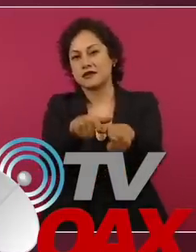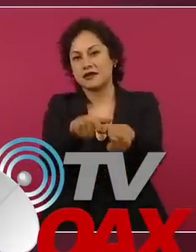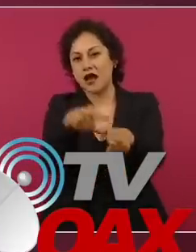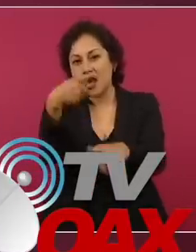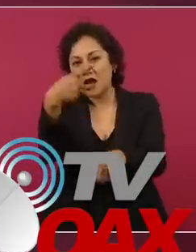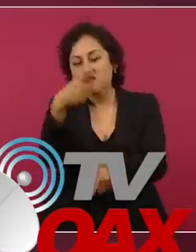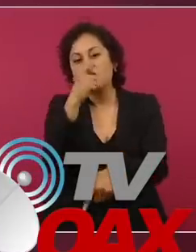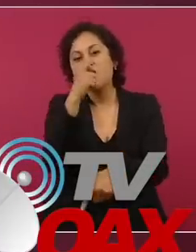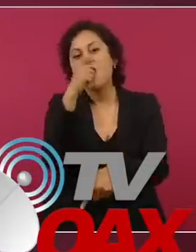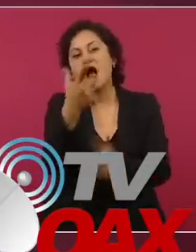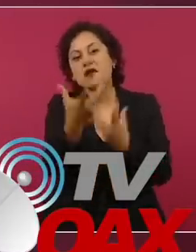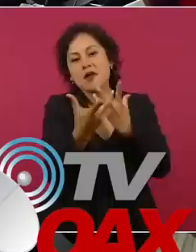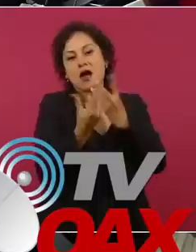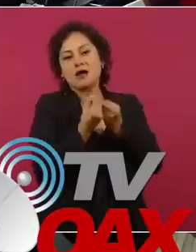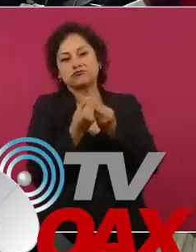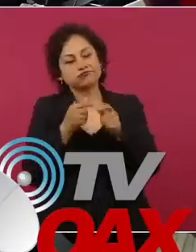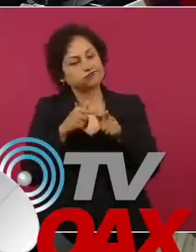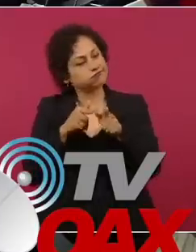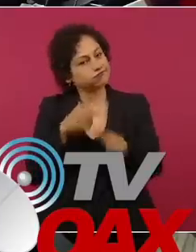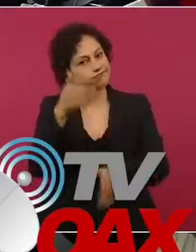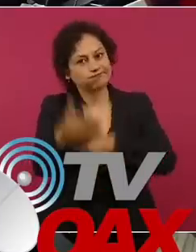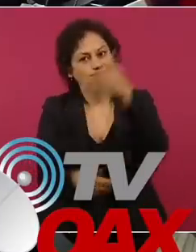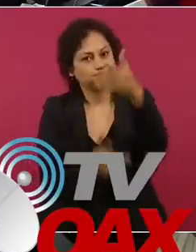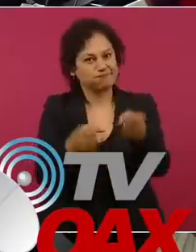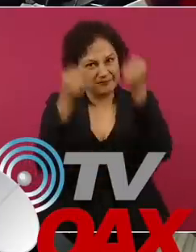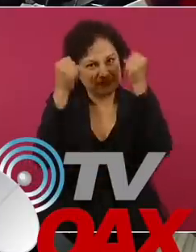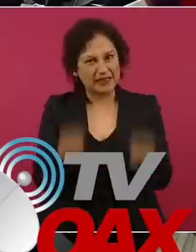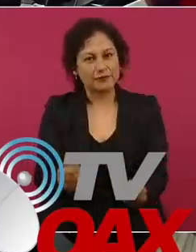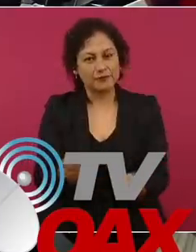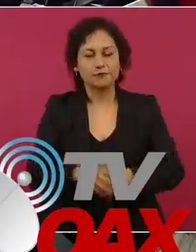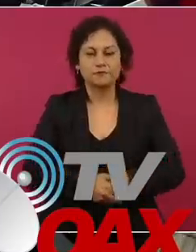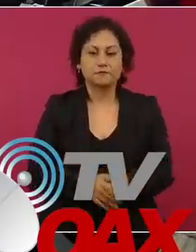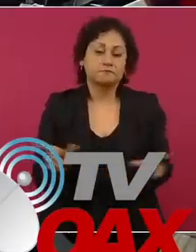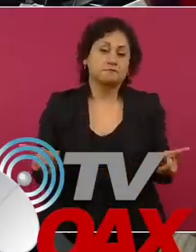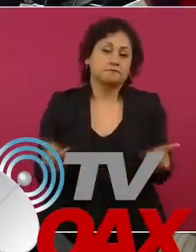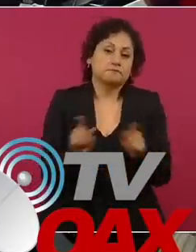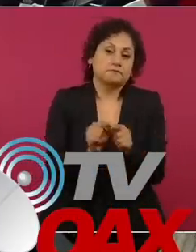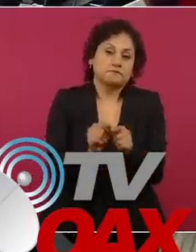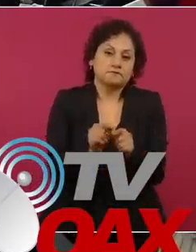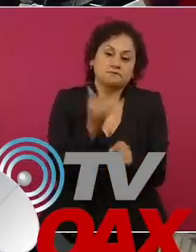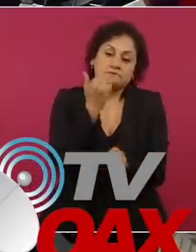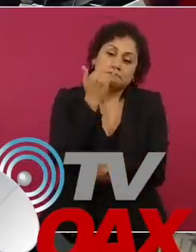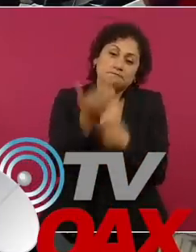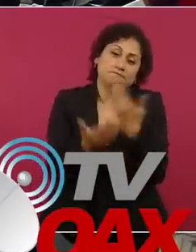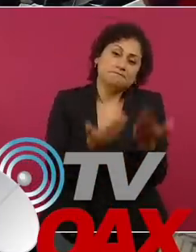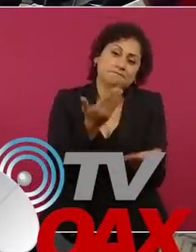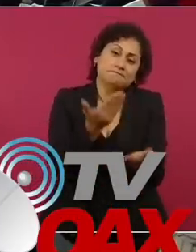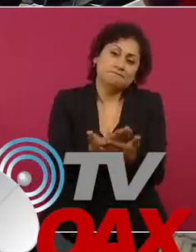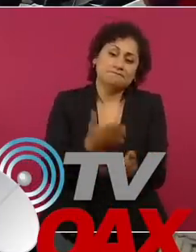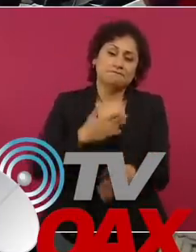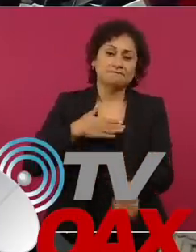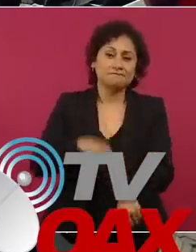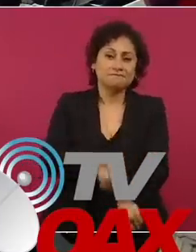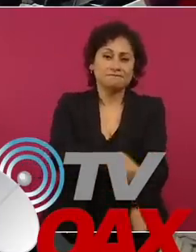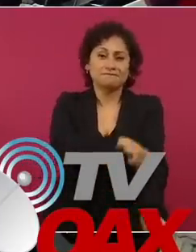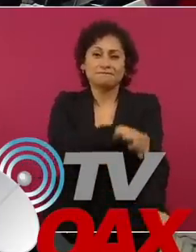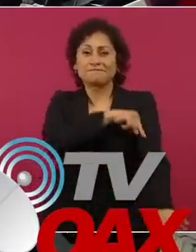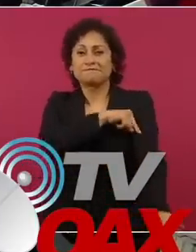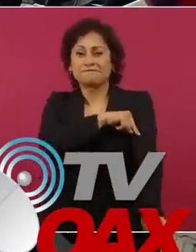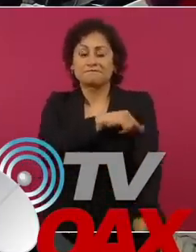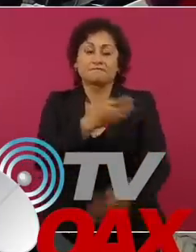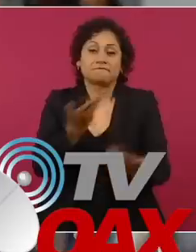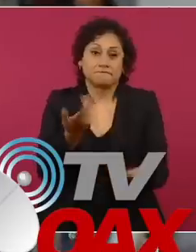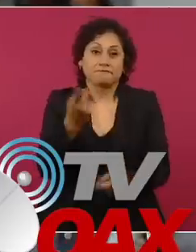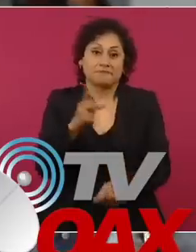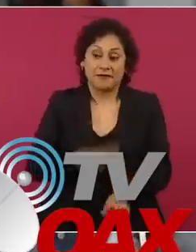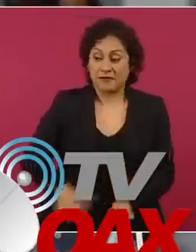adelante. Eso es todo, presidente, y le pido mil disculpas por estas palabras tan extensas, pero en lo que siente el